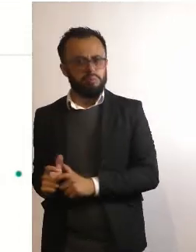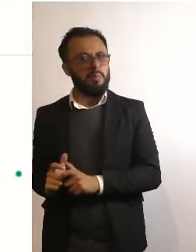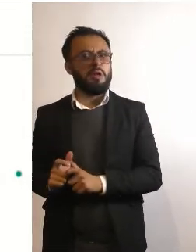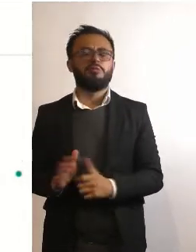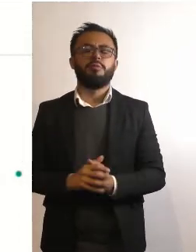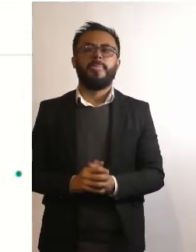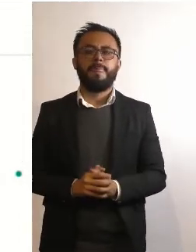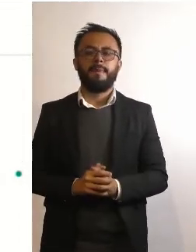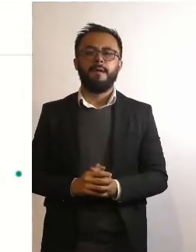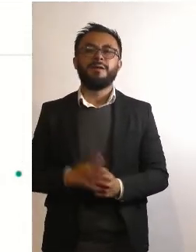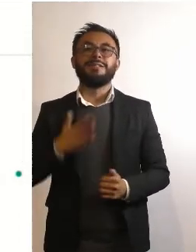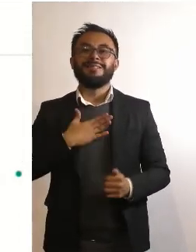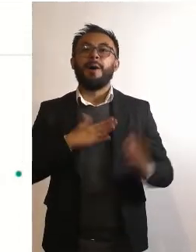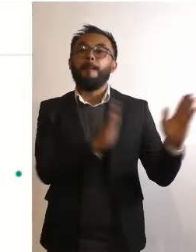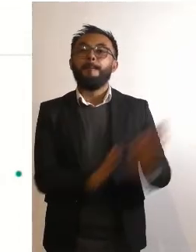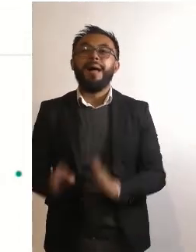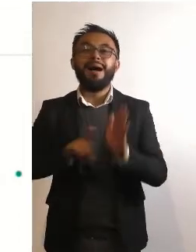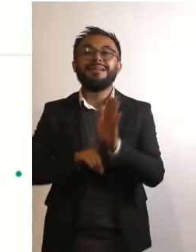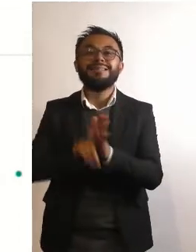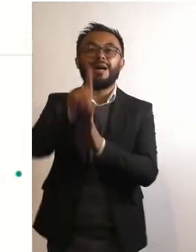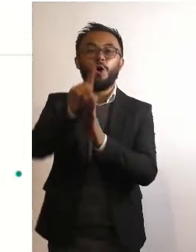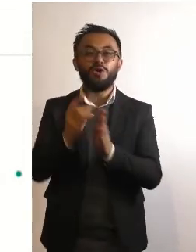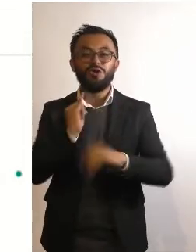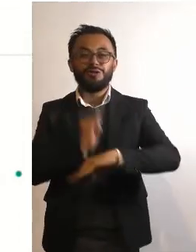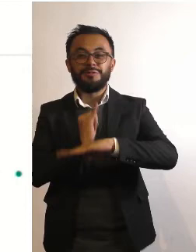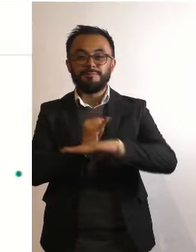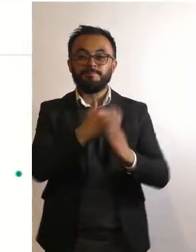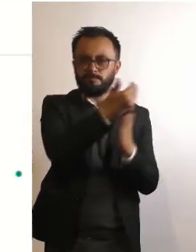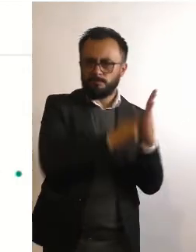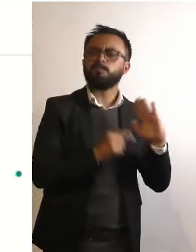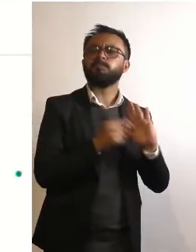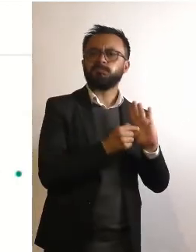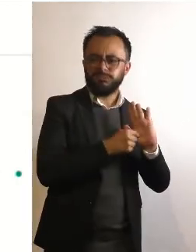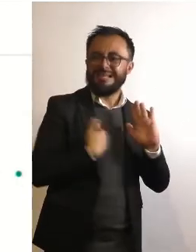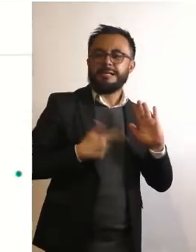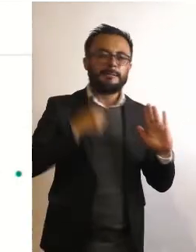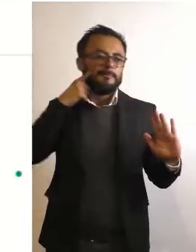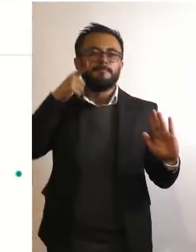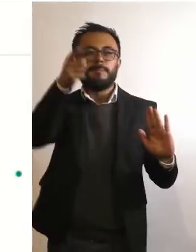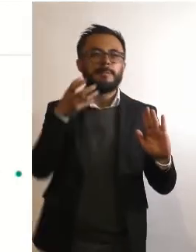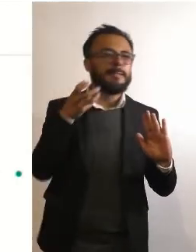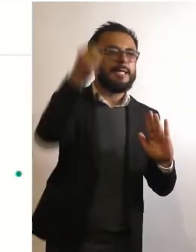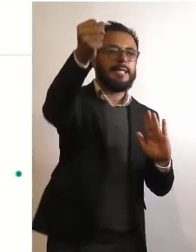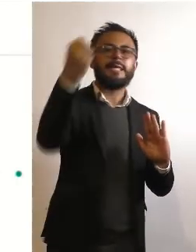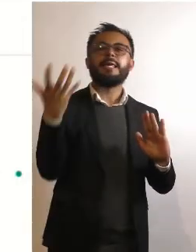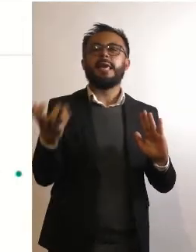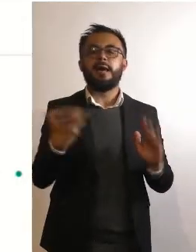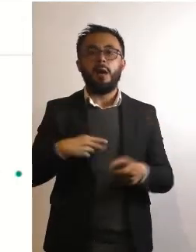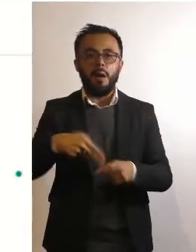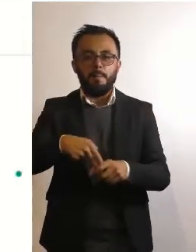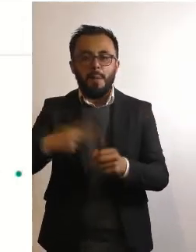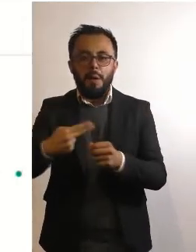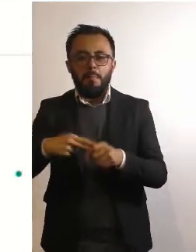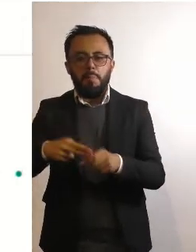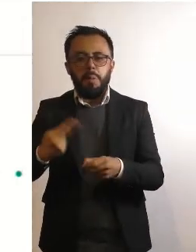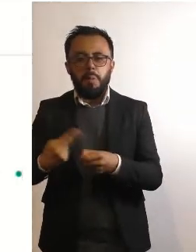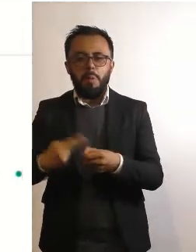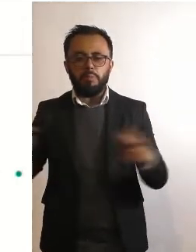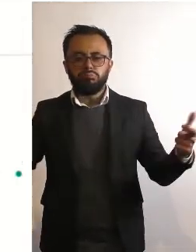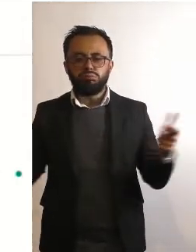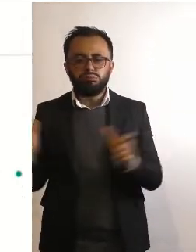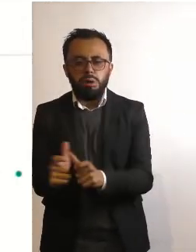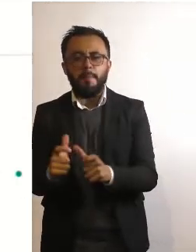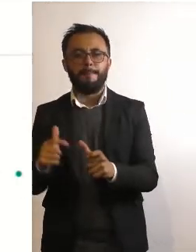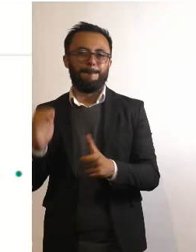institucional, disminuir esa deserción, apoyados precisamente por nuestros líderes de éxito